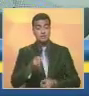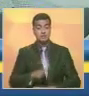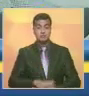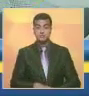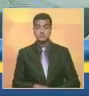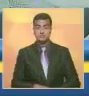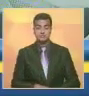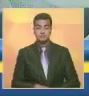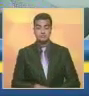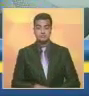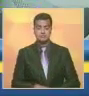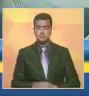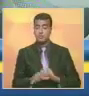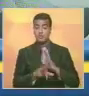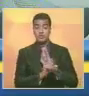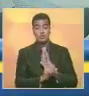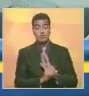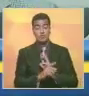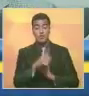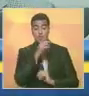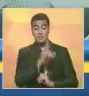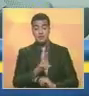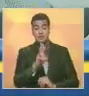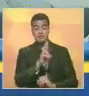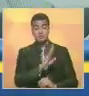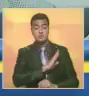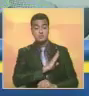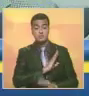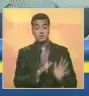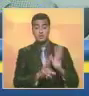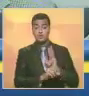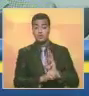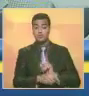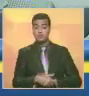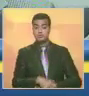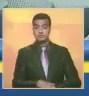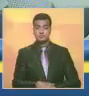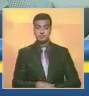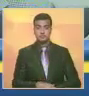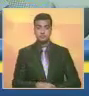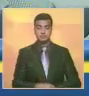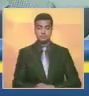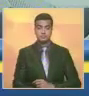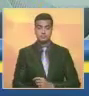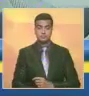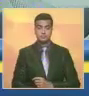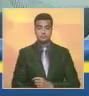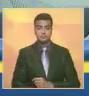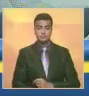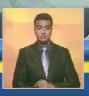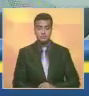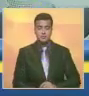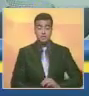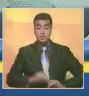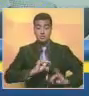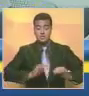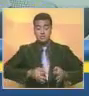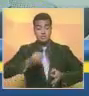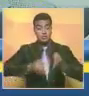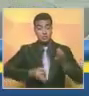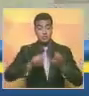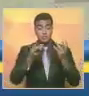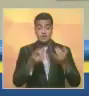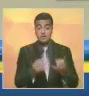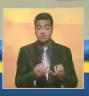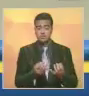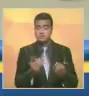por diferentes delitos, robo, aprovechamiento de cosas provenientes del delito. Ellos están sometidos a juicio por esos delitos que han